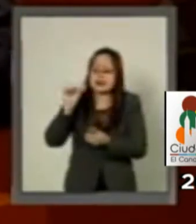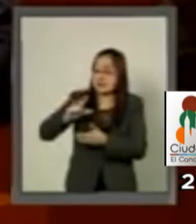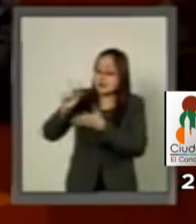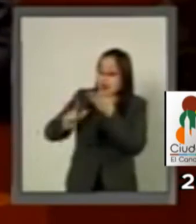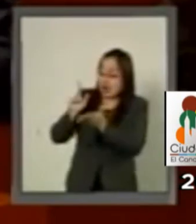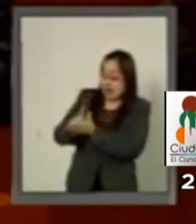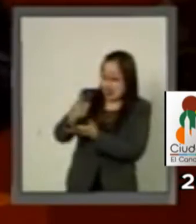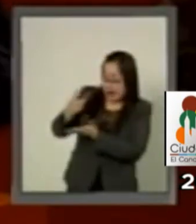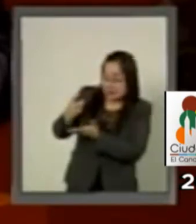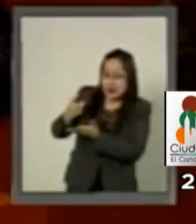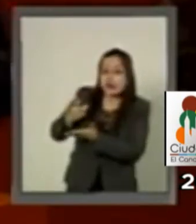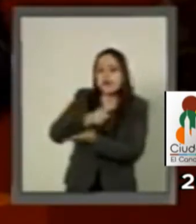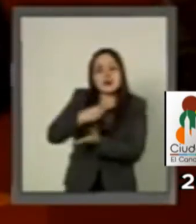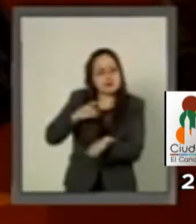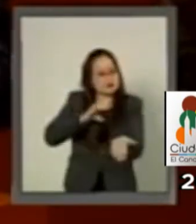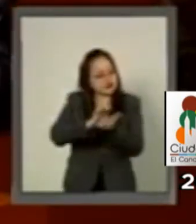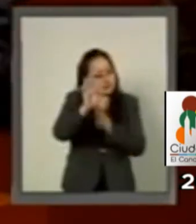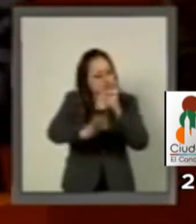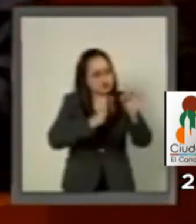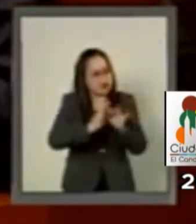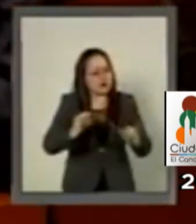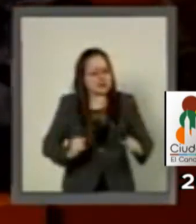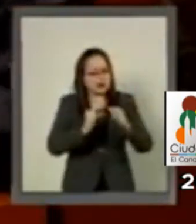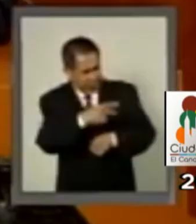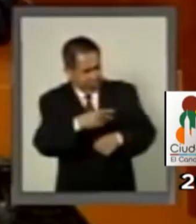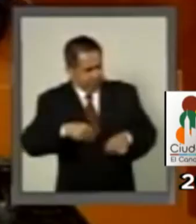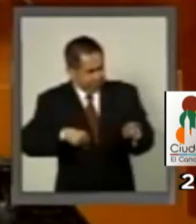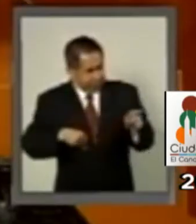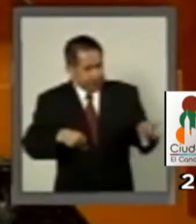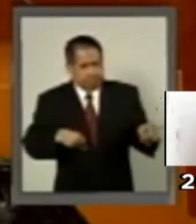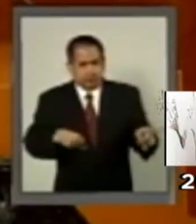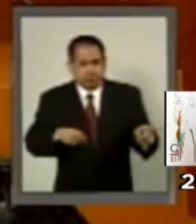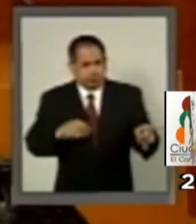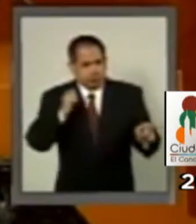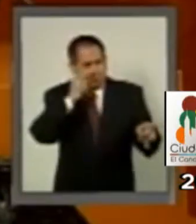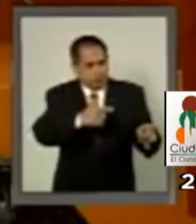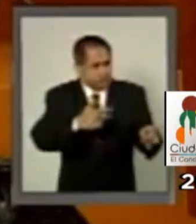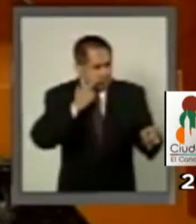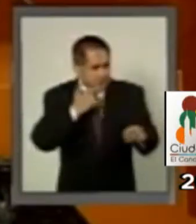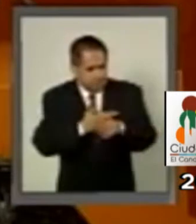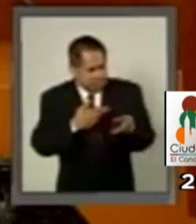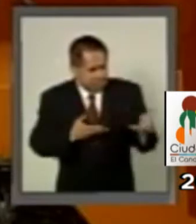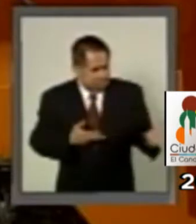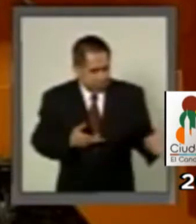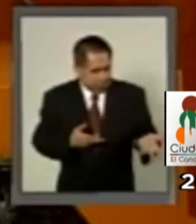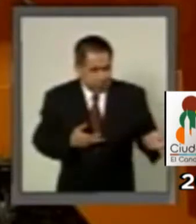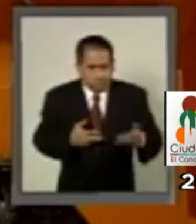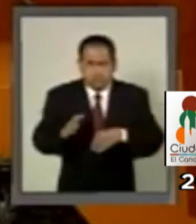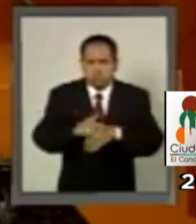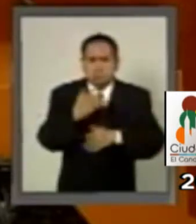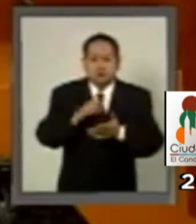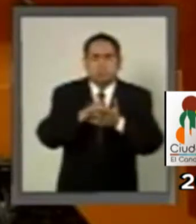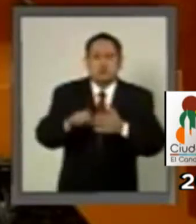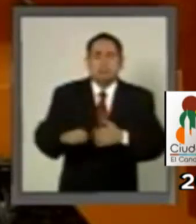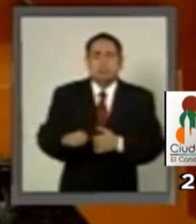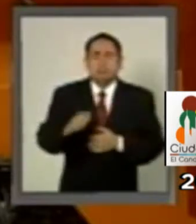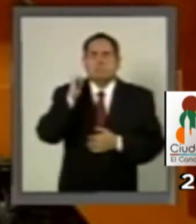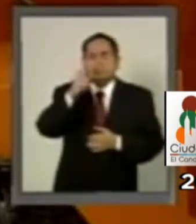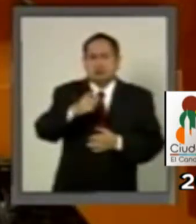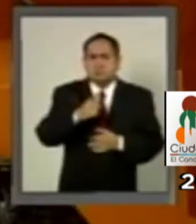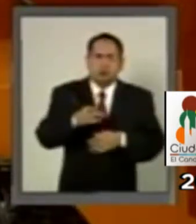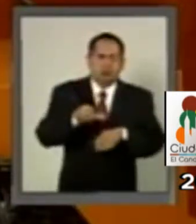que darles el recurso suficiente para hacer una institución seria y responsable. Durante los posicionamientos, legisladores de oposición cuestionaron al funcionario